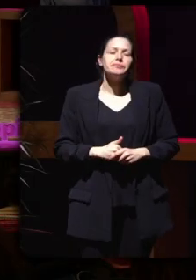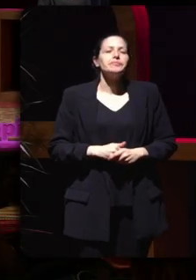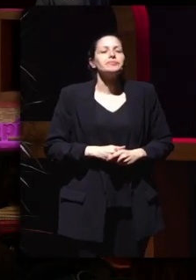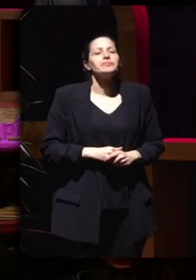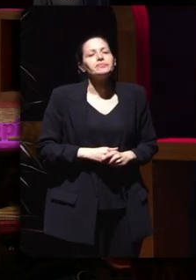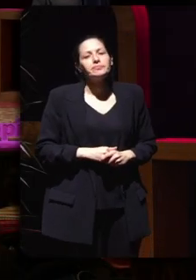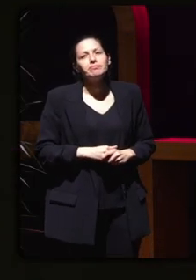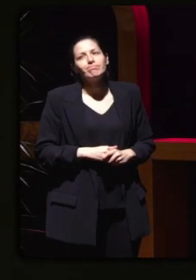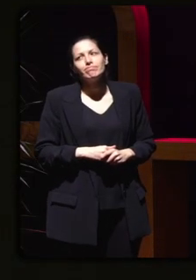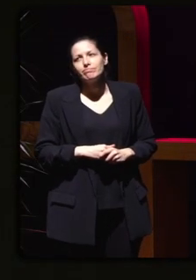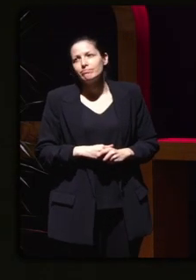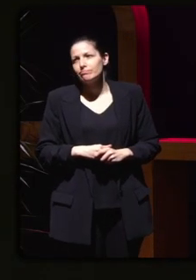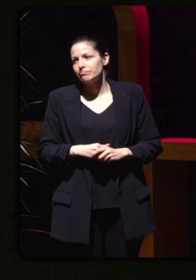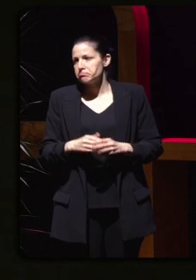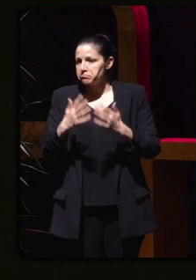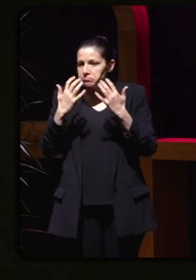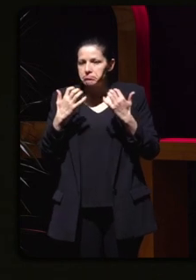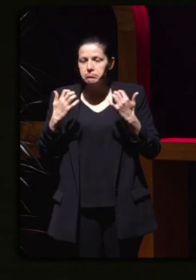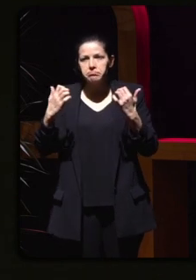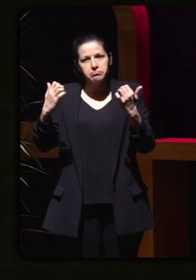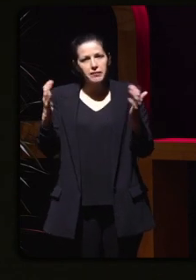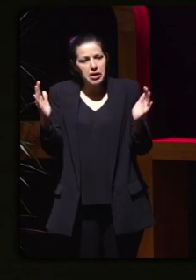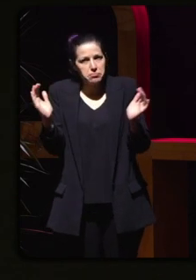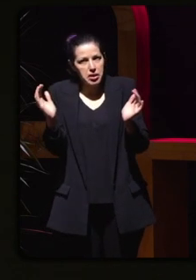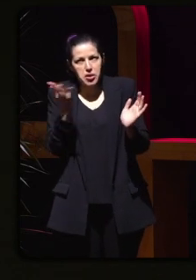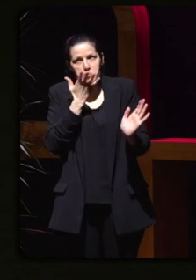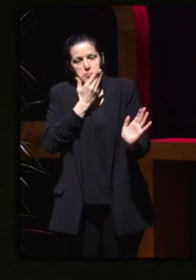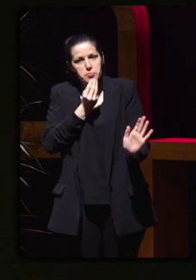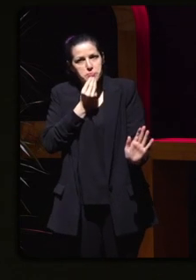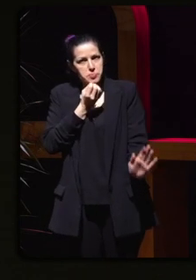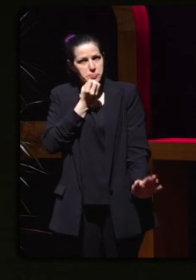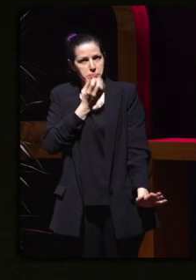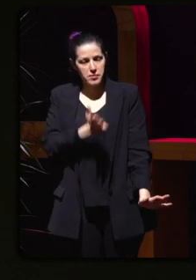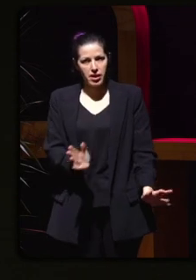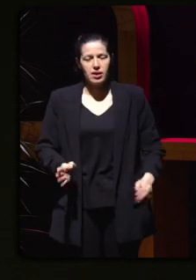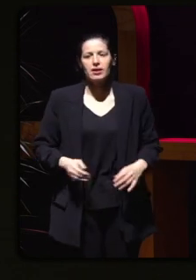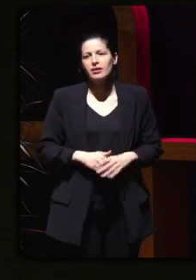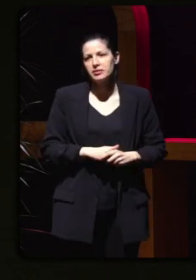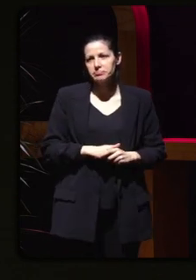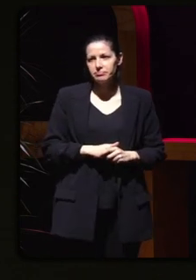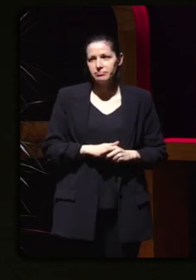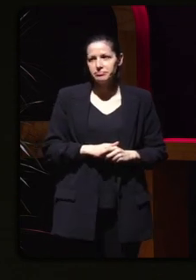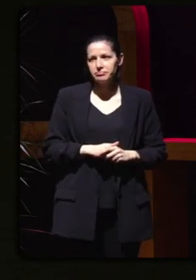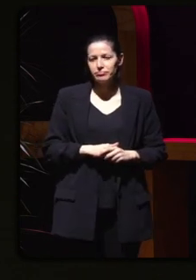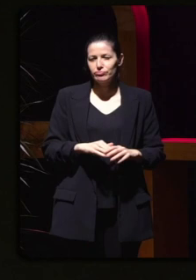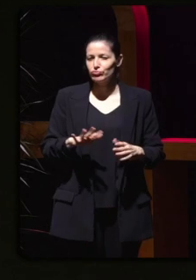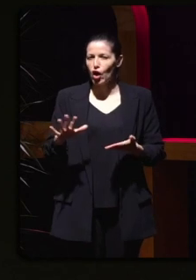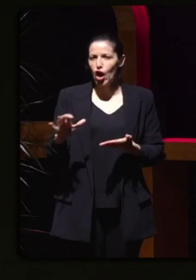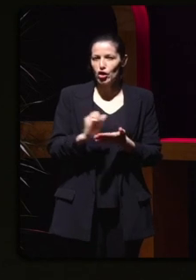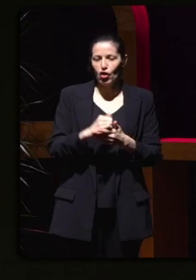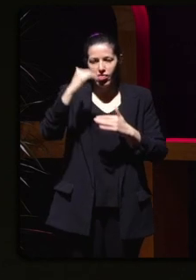es un auditorio muy recogido y muy bien y veo que que escucháis muy bien